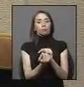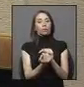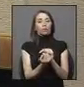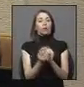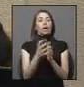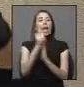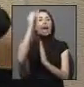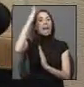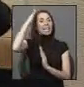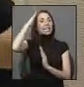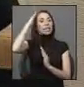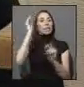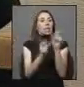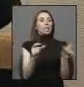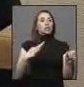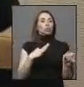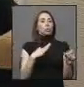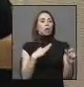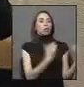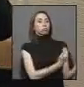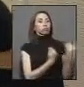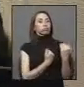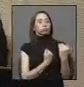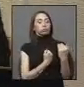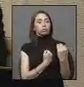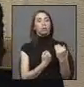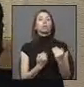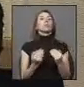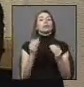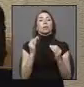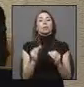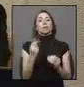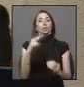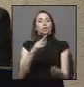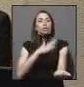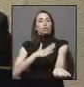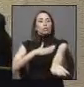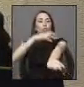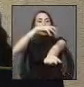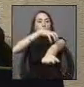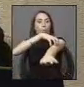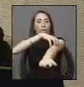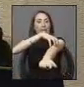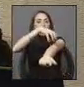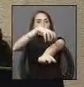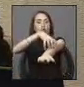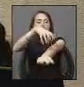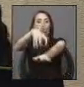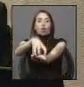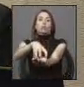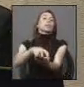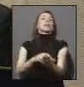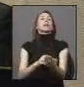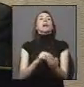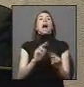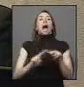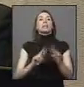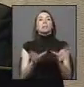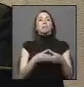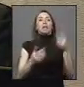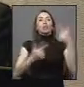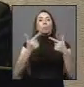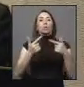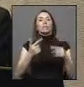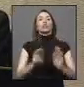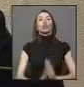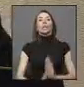líderes populares de constituir instancias colectivas en su región que pudieran estar representadas en este Parlamento.